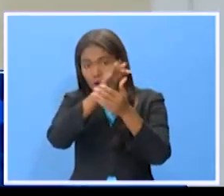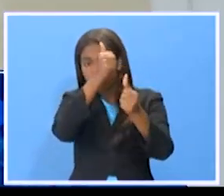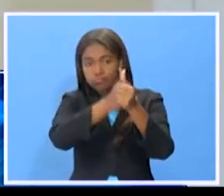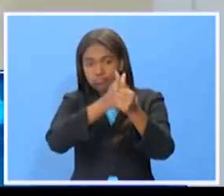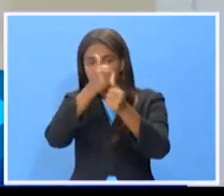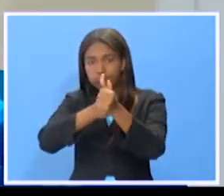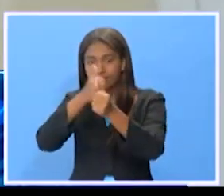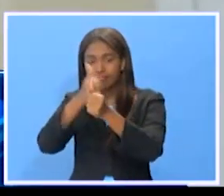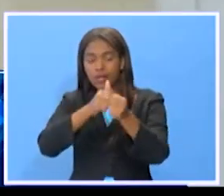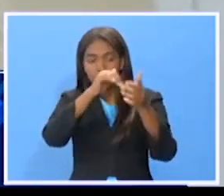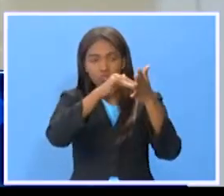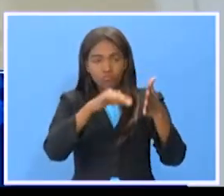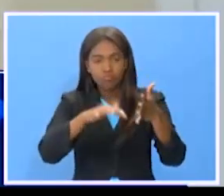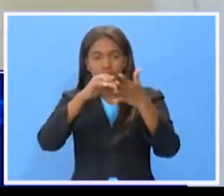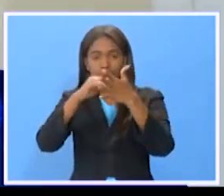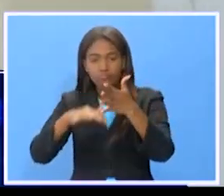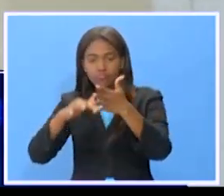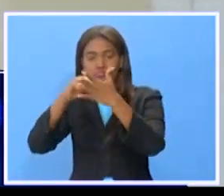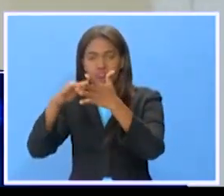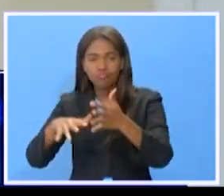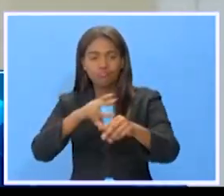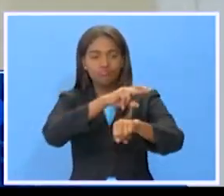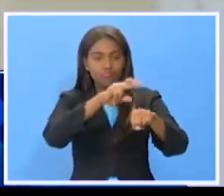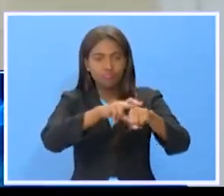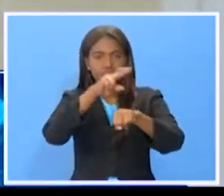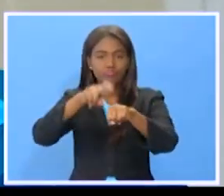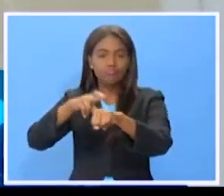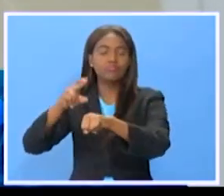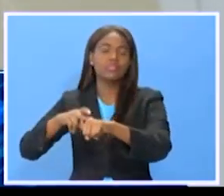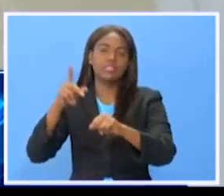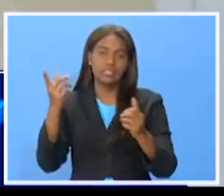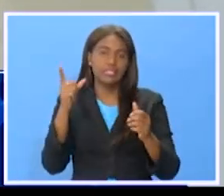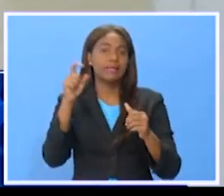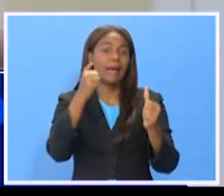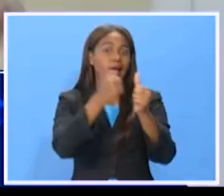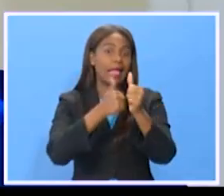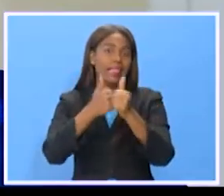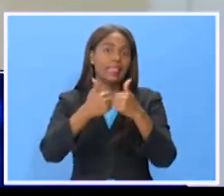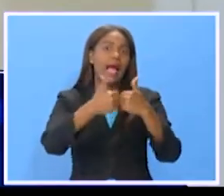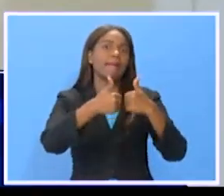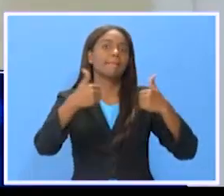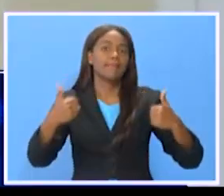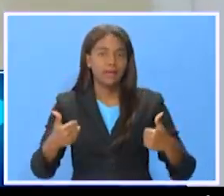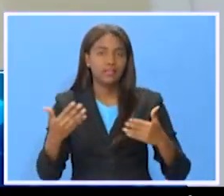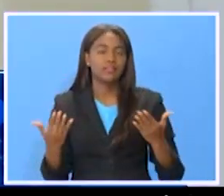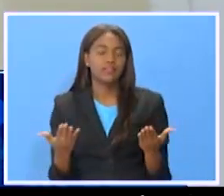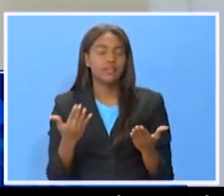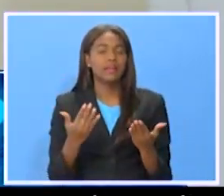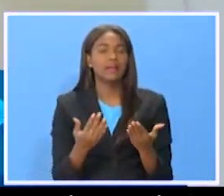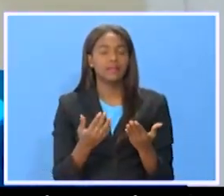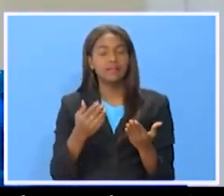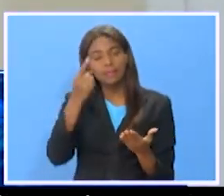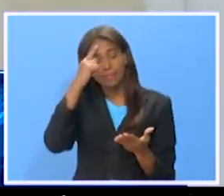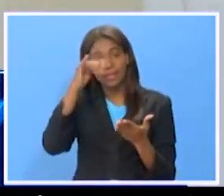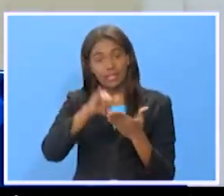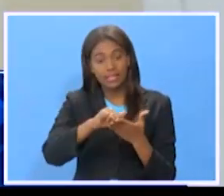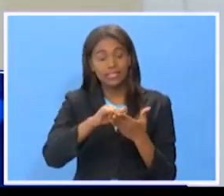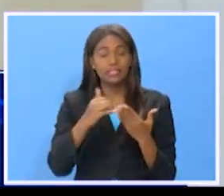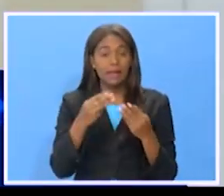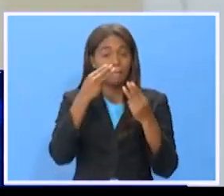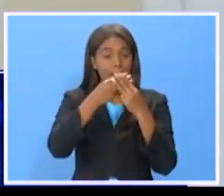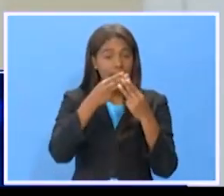los resultados por distrito, por regional, por estudiante, para que por asignatura,